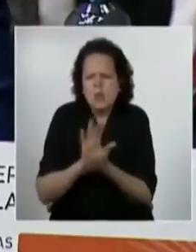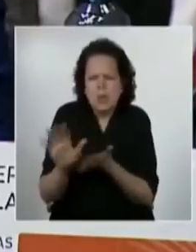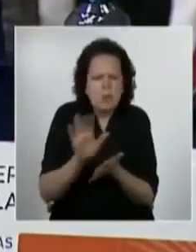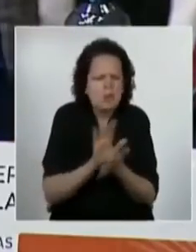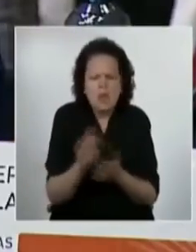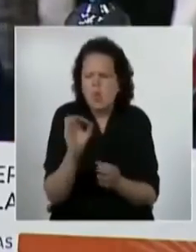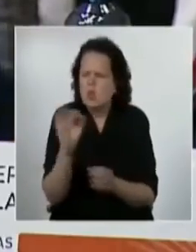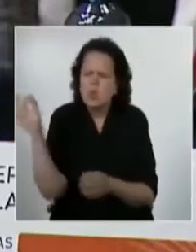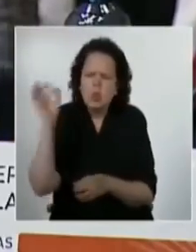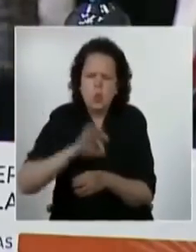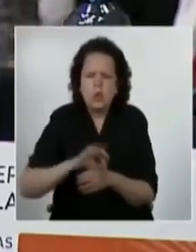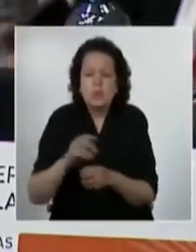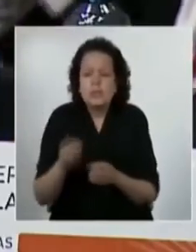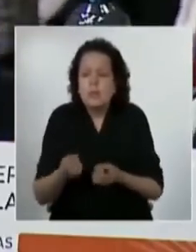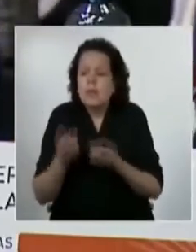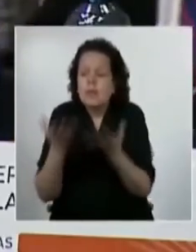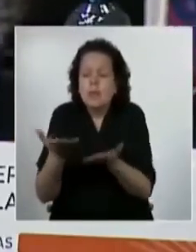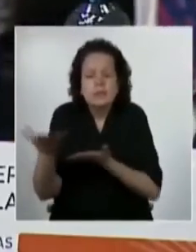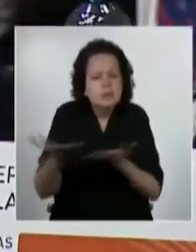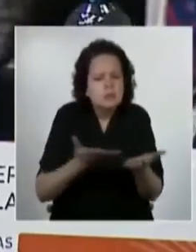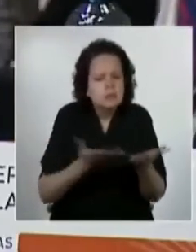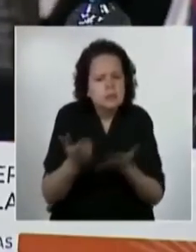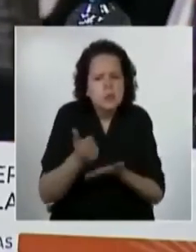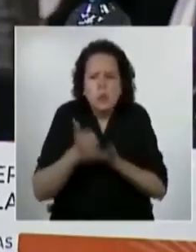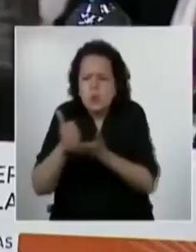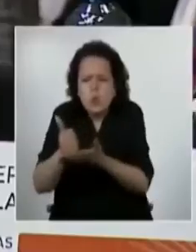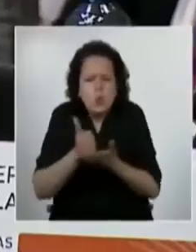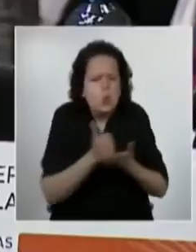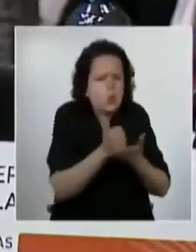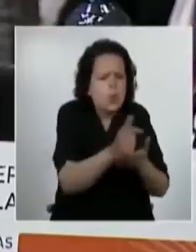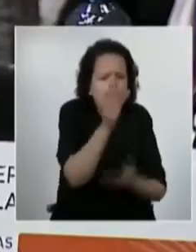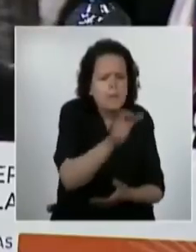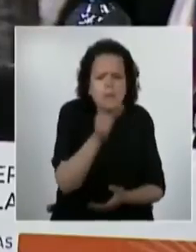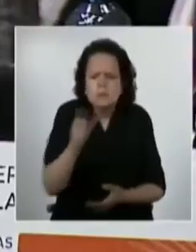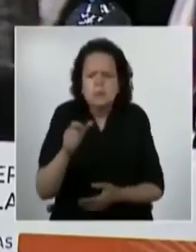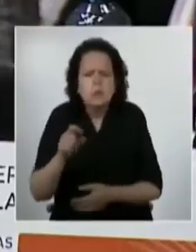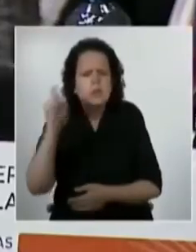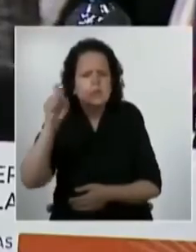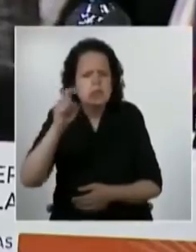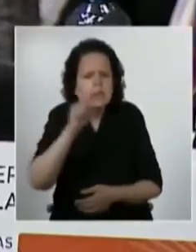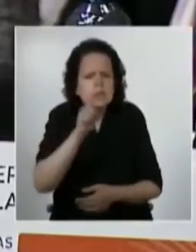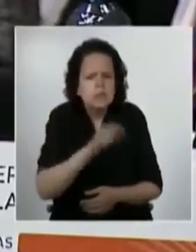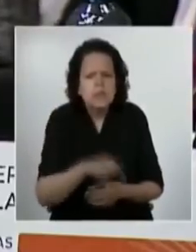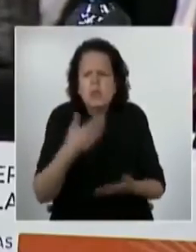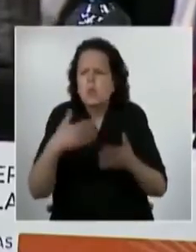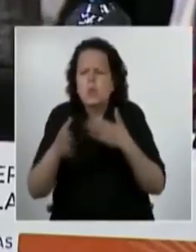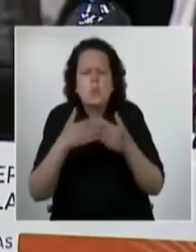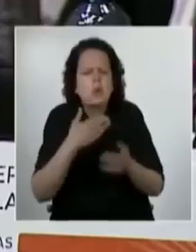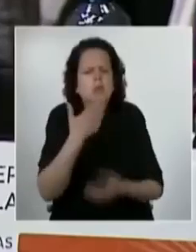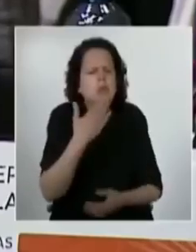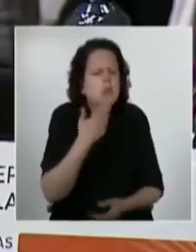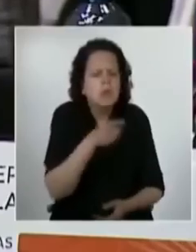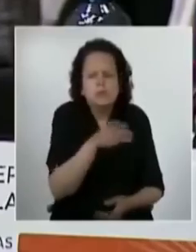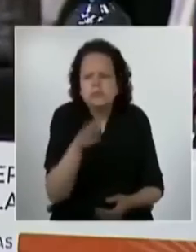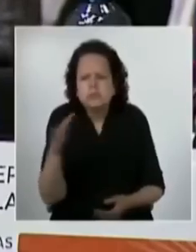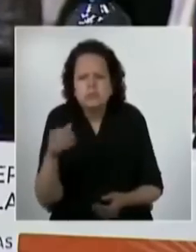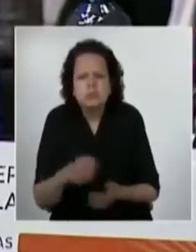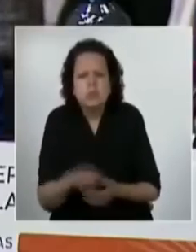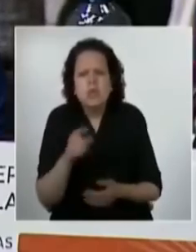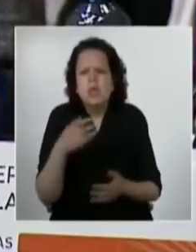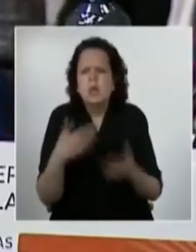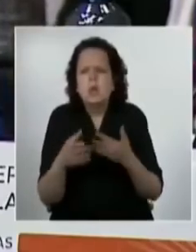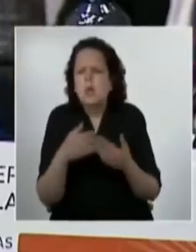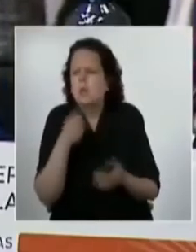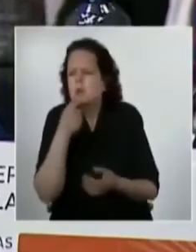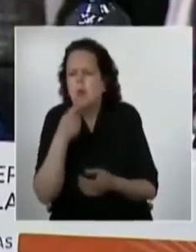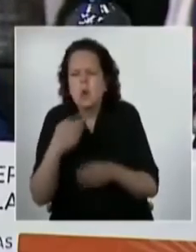discriminadora al ofrecer servicios y ayuda al necesitado. Trátese de quien se trate y